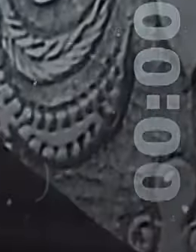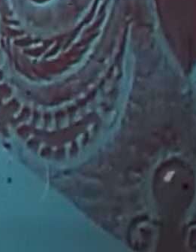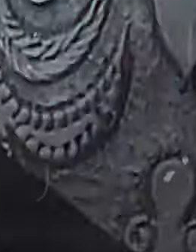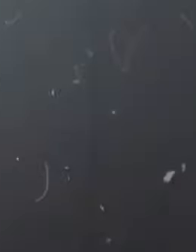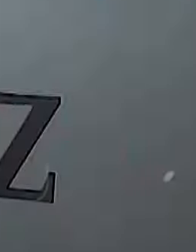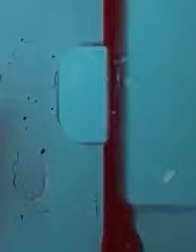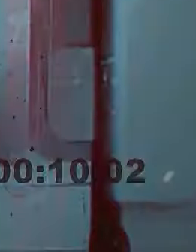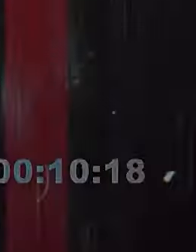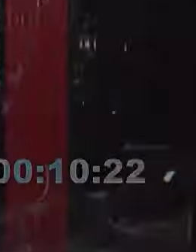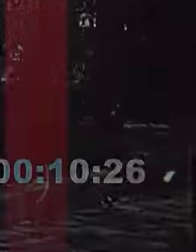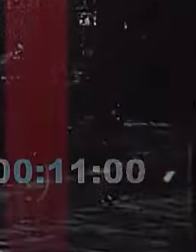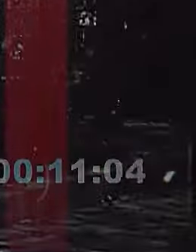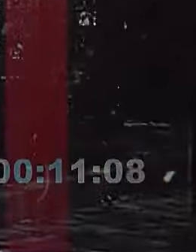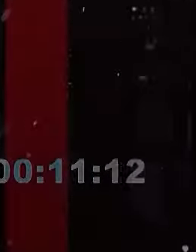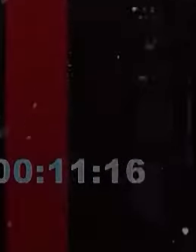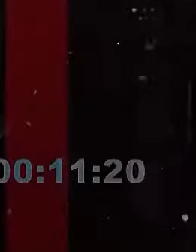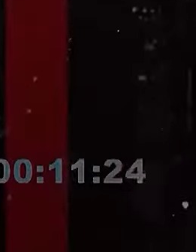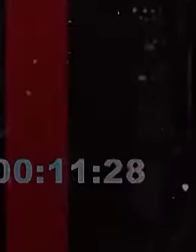avanza